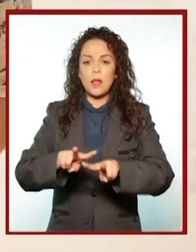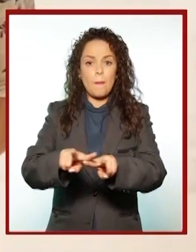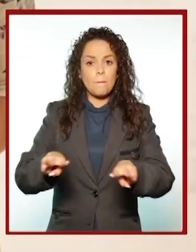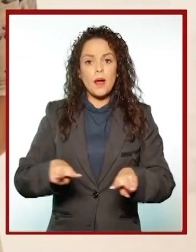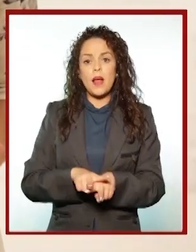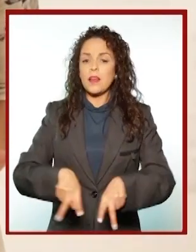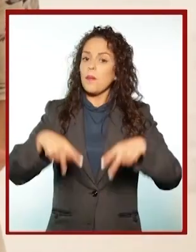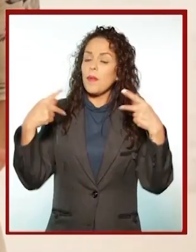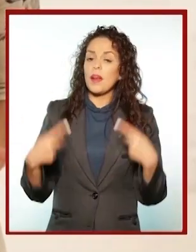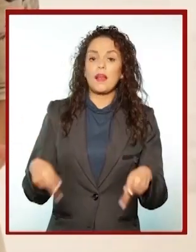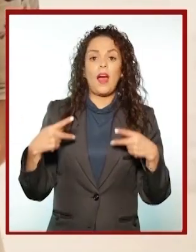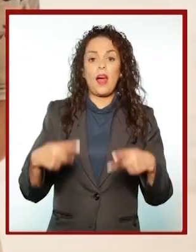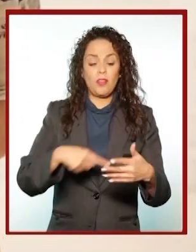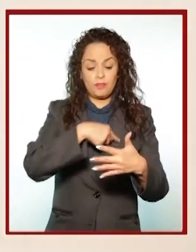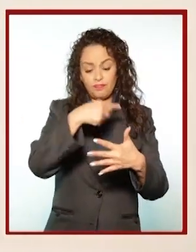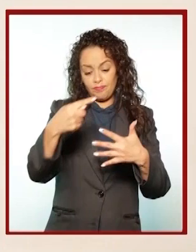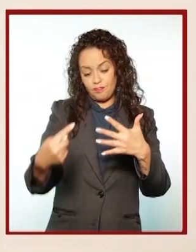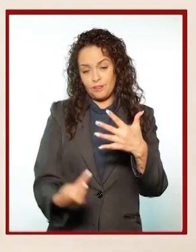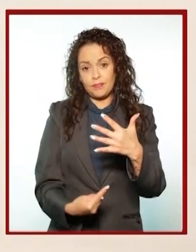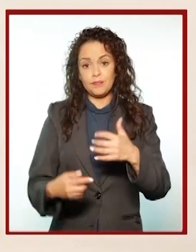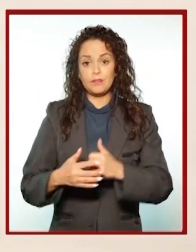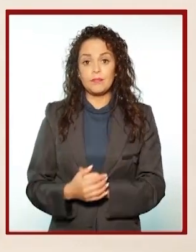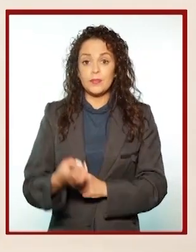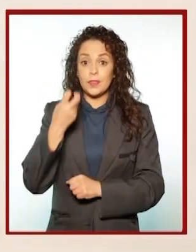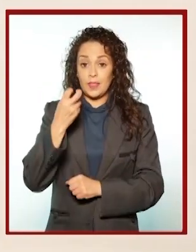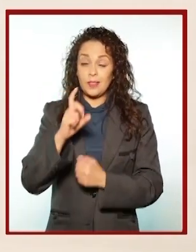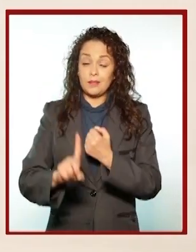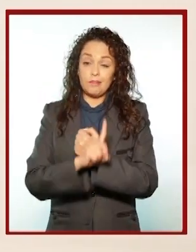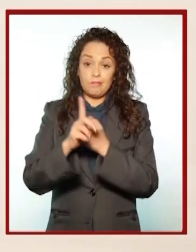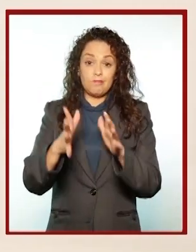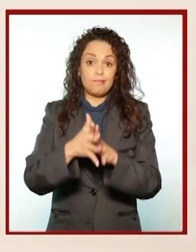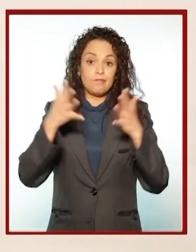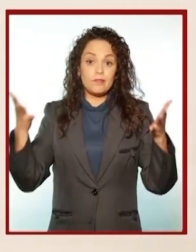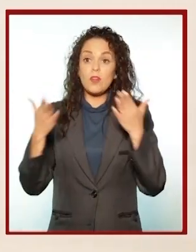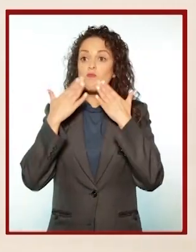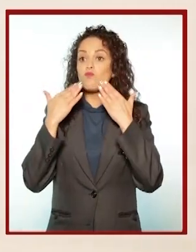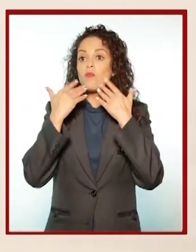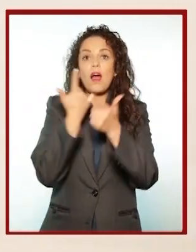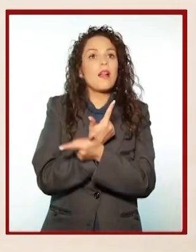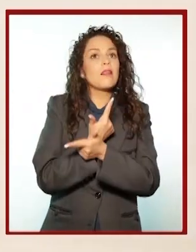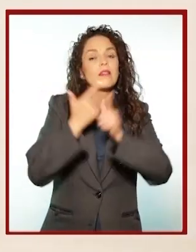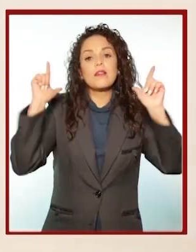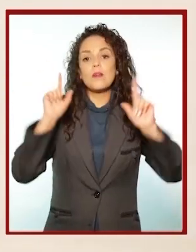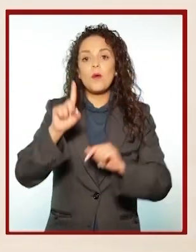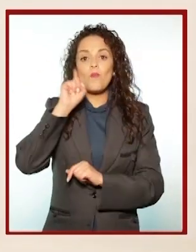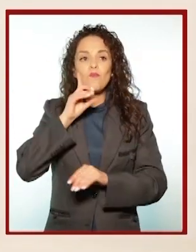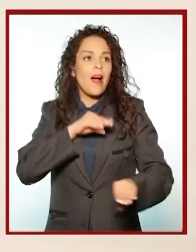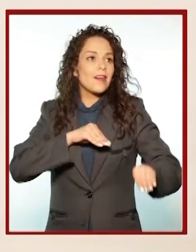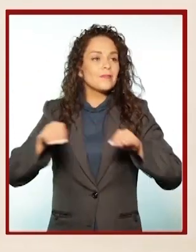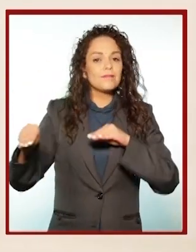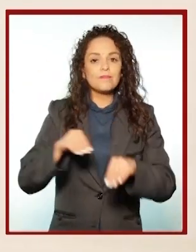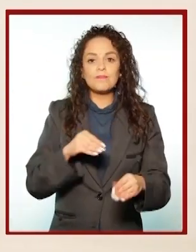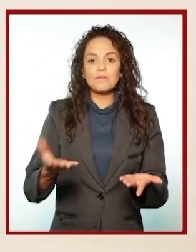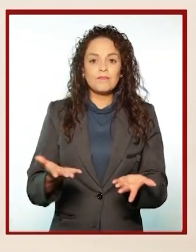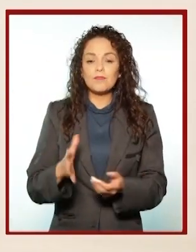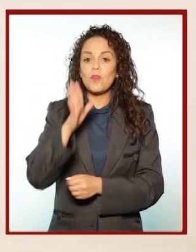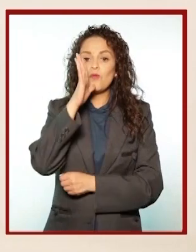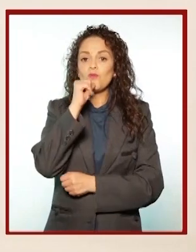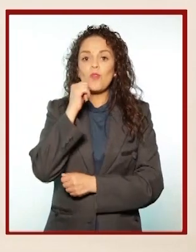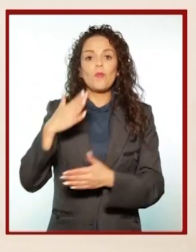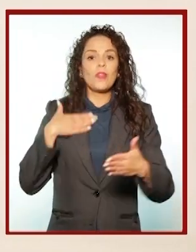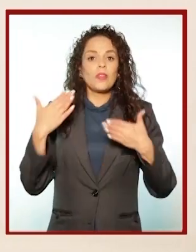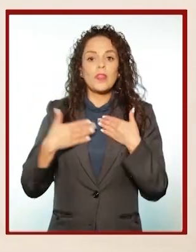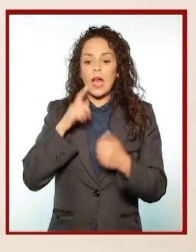plazas, parques, mercados. Es un problema grande que limita la libertad y movimiento de las mujeres. No pueden disfrutar